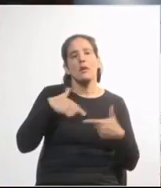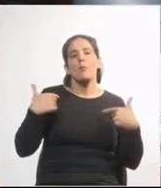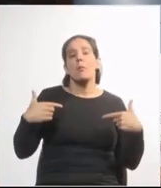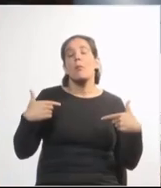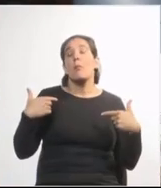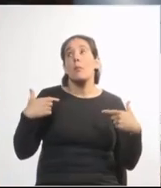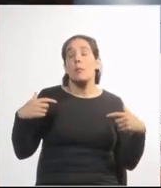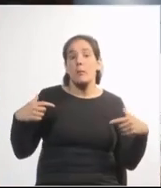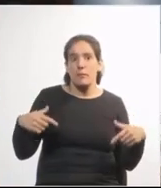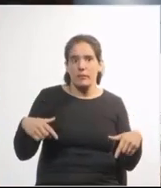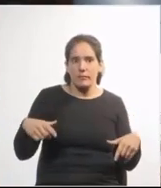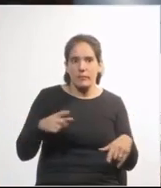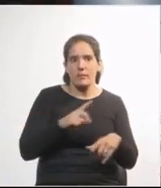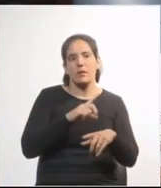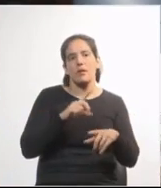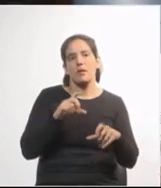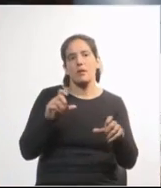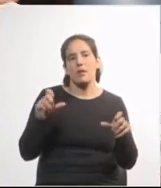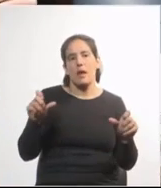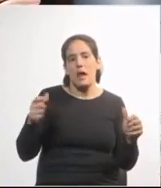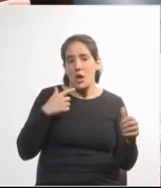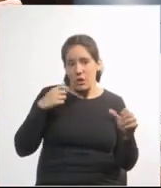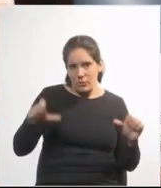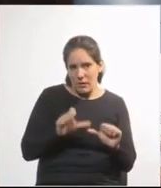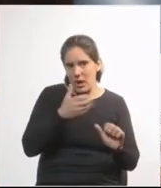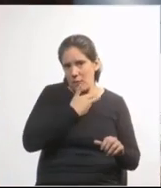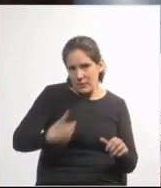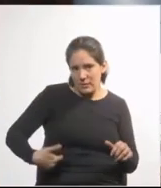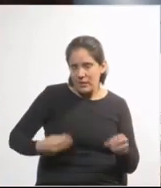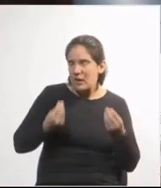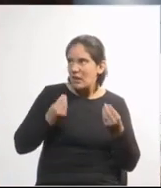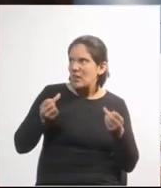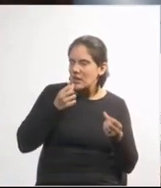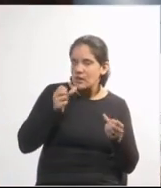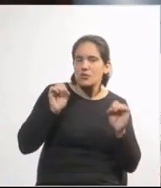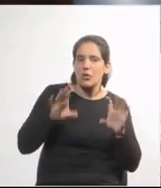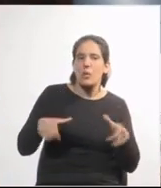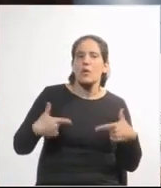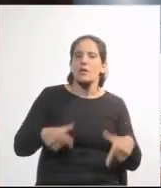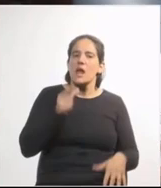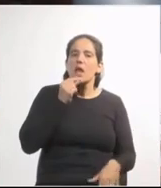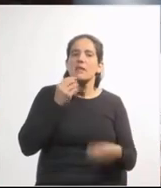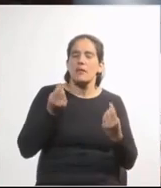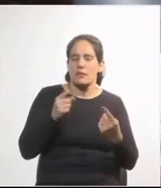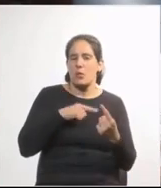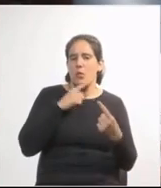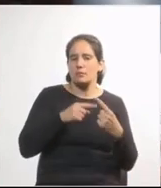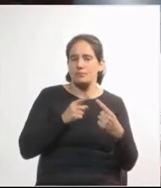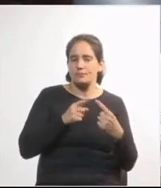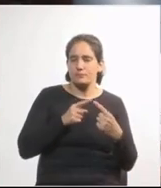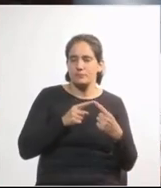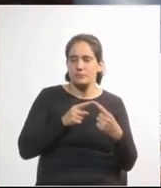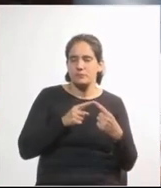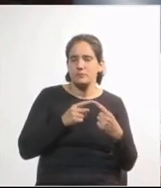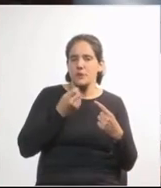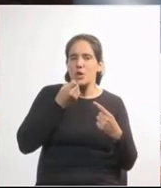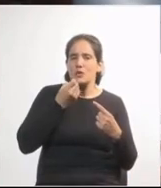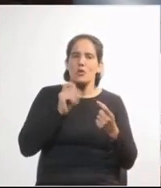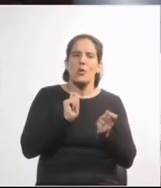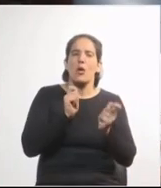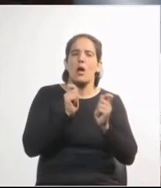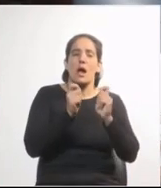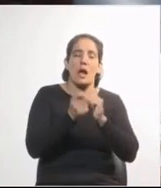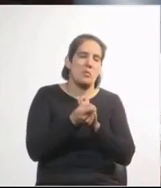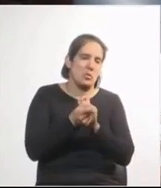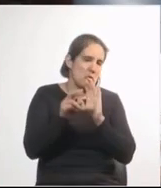Ejecutivo solo se destacan, para el Ministerio del Interior solo se destacan, en primer lugar, una serie de